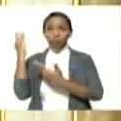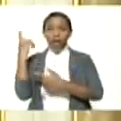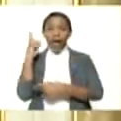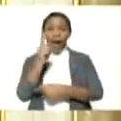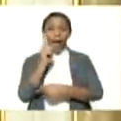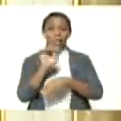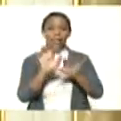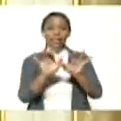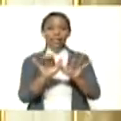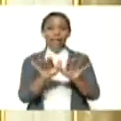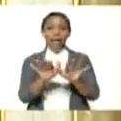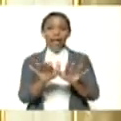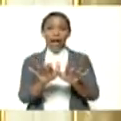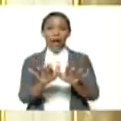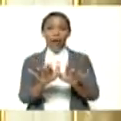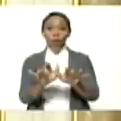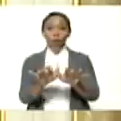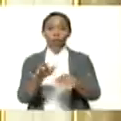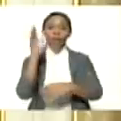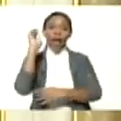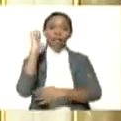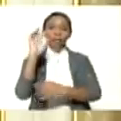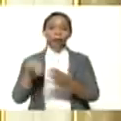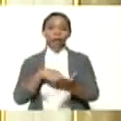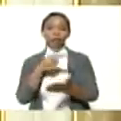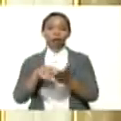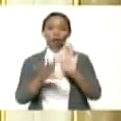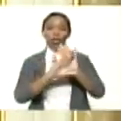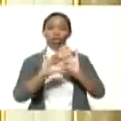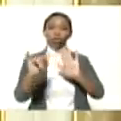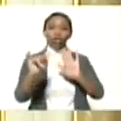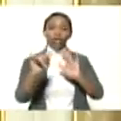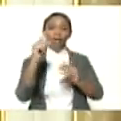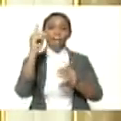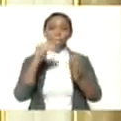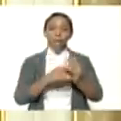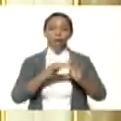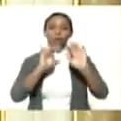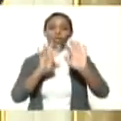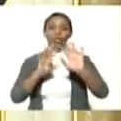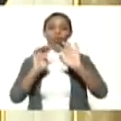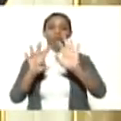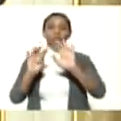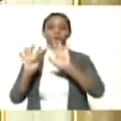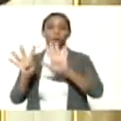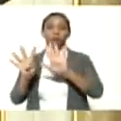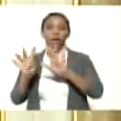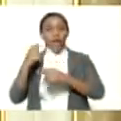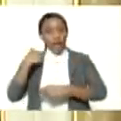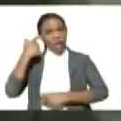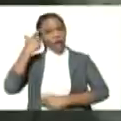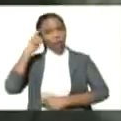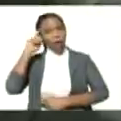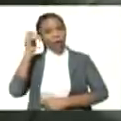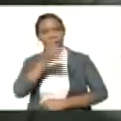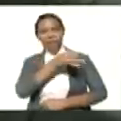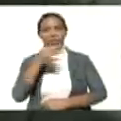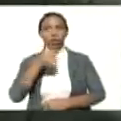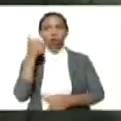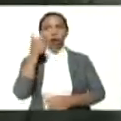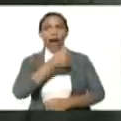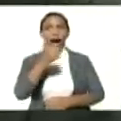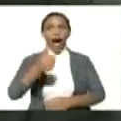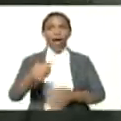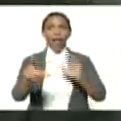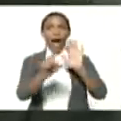el secretario de la Asamblea Nacional Constituyente de 1999 y recuerda perfectamente cada artículo